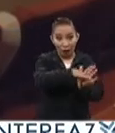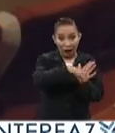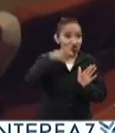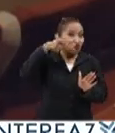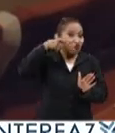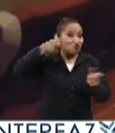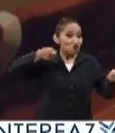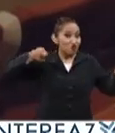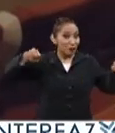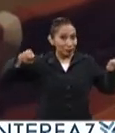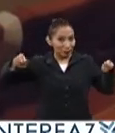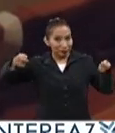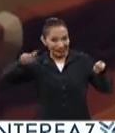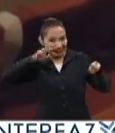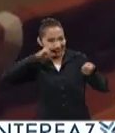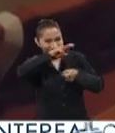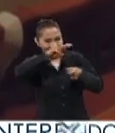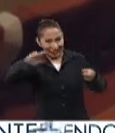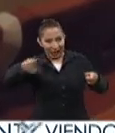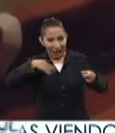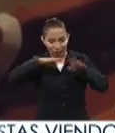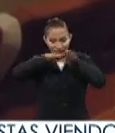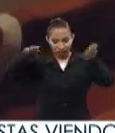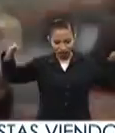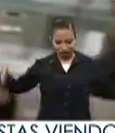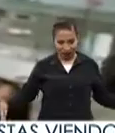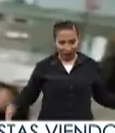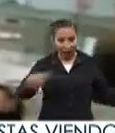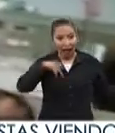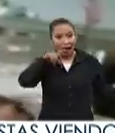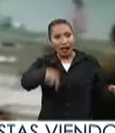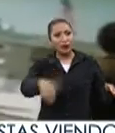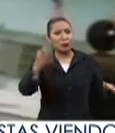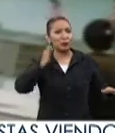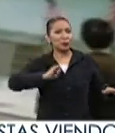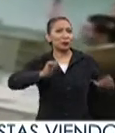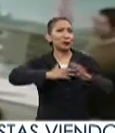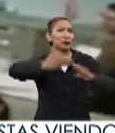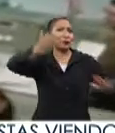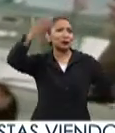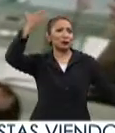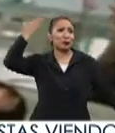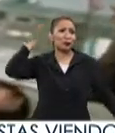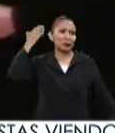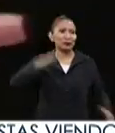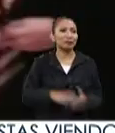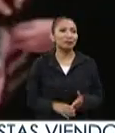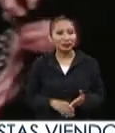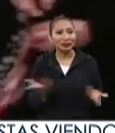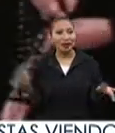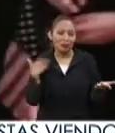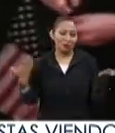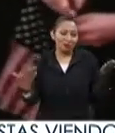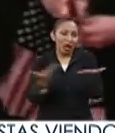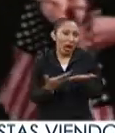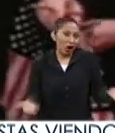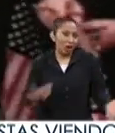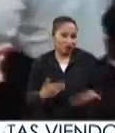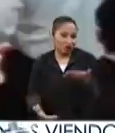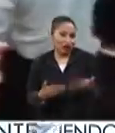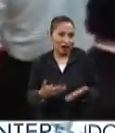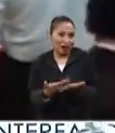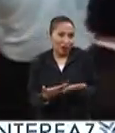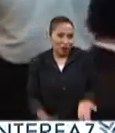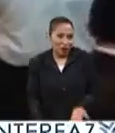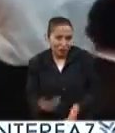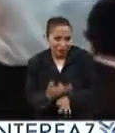de control. Como se puede ver en las consolas, son consolas bastante anticuadas a comparación de las consolas